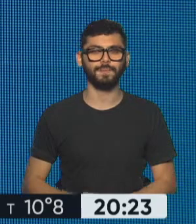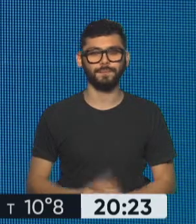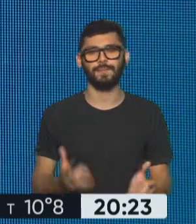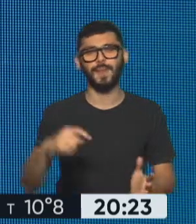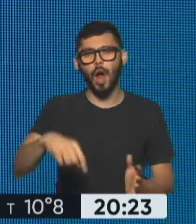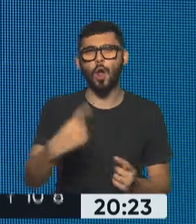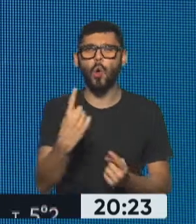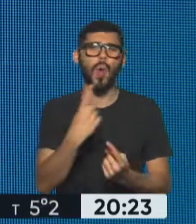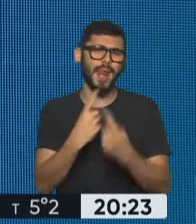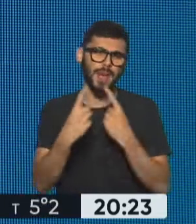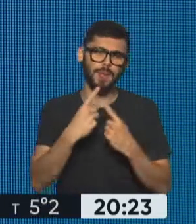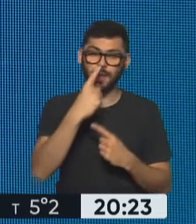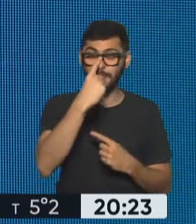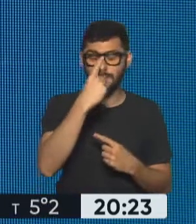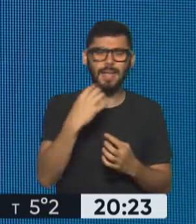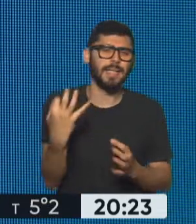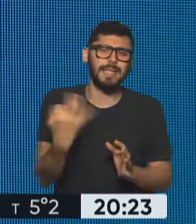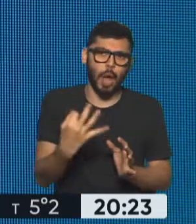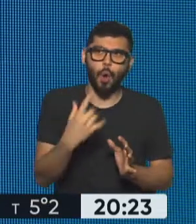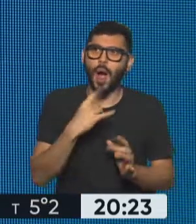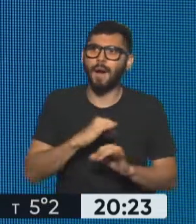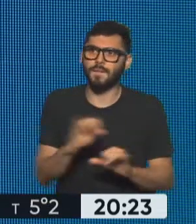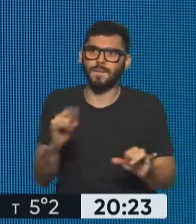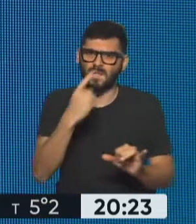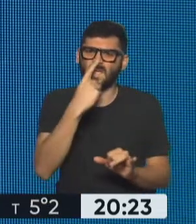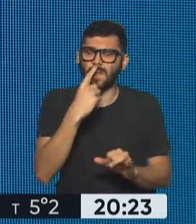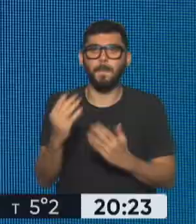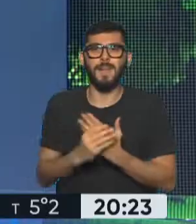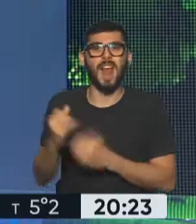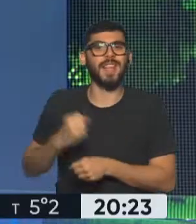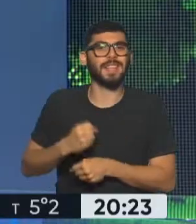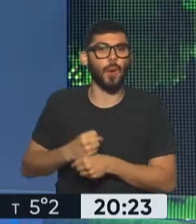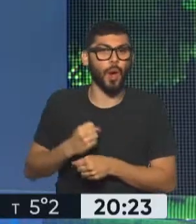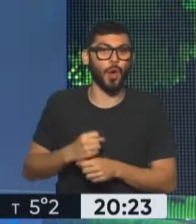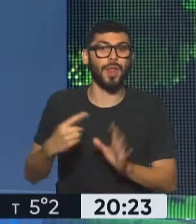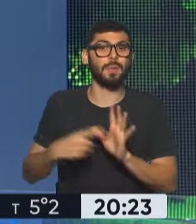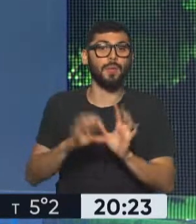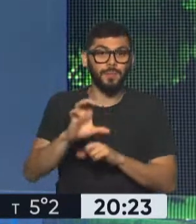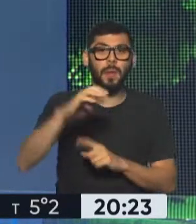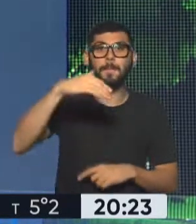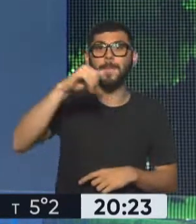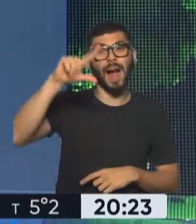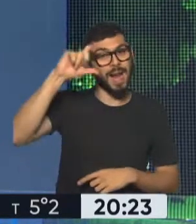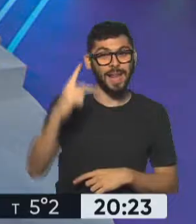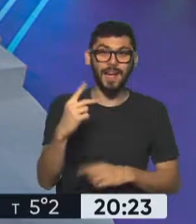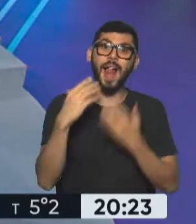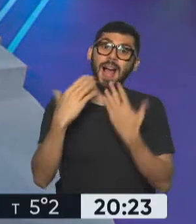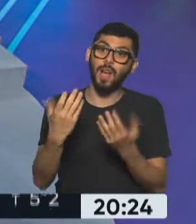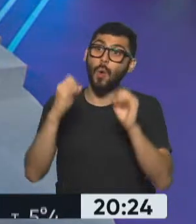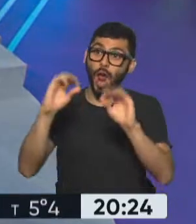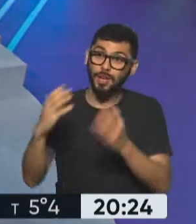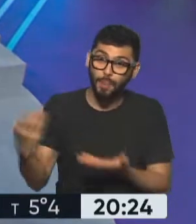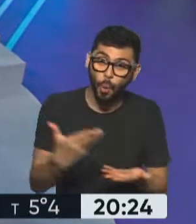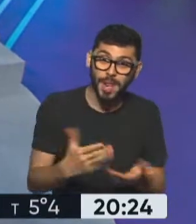Vamos a compartir una entrevista que seguramente revele datos interesantes. Está en nuestros estudios la ministra de Trabajo de la Provincia de Buenos Aires, Mara Ruiz Malek. Gracias, buenas noches y gracias por